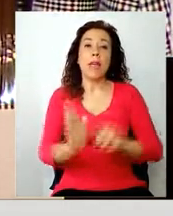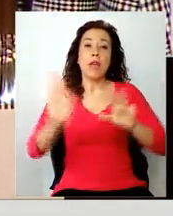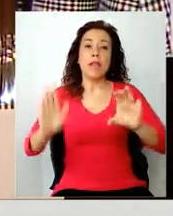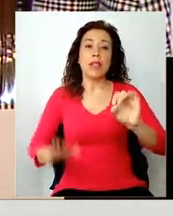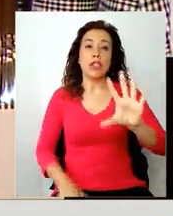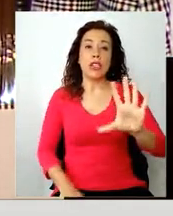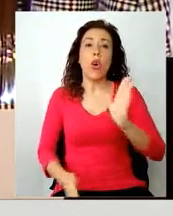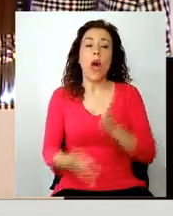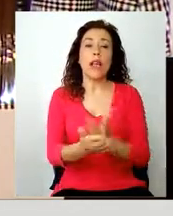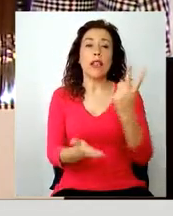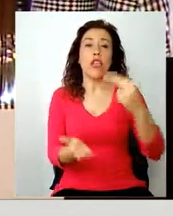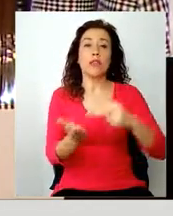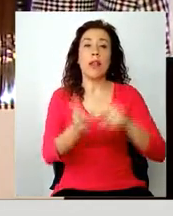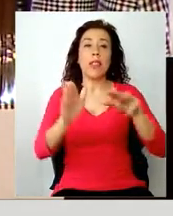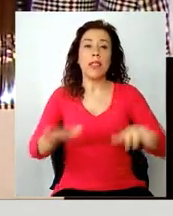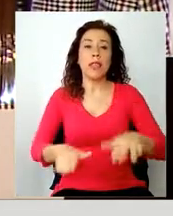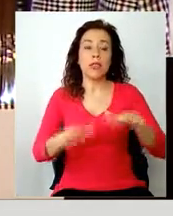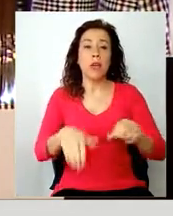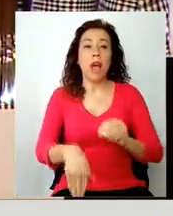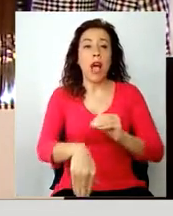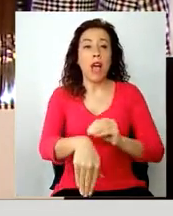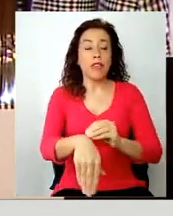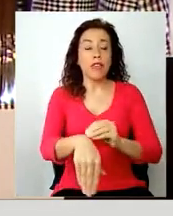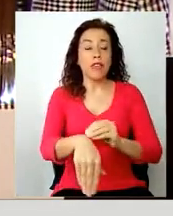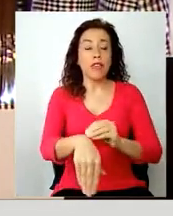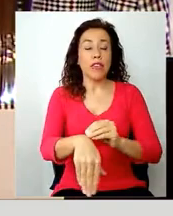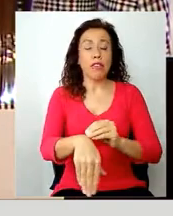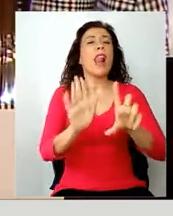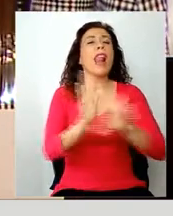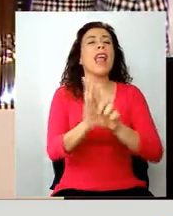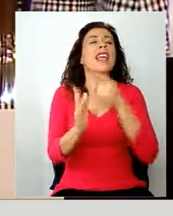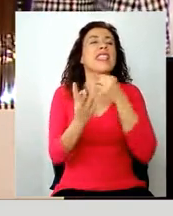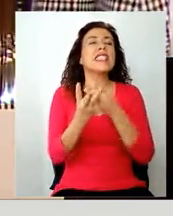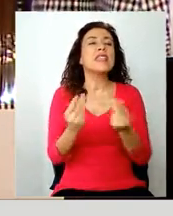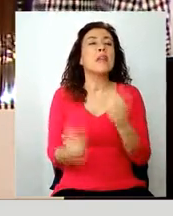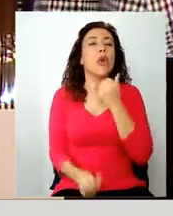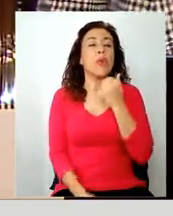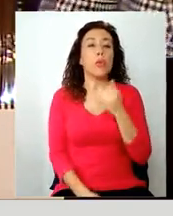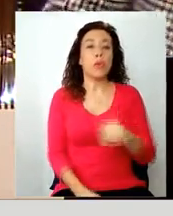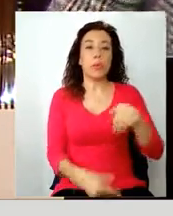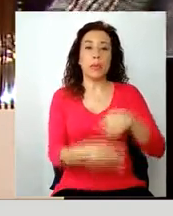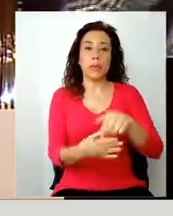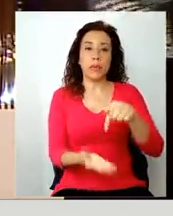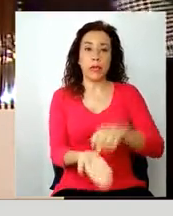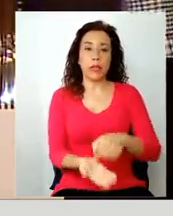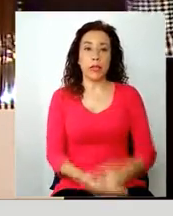2019 que ha de ser presidente que el proyecto trata materias de ley simple o común en votación